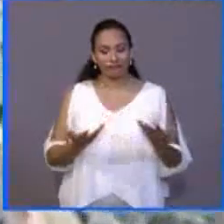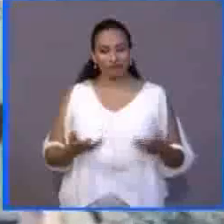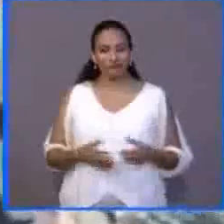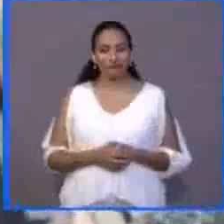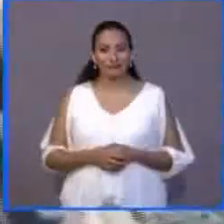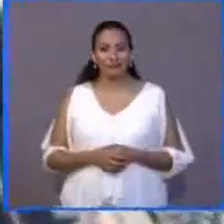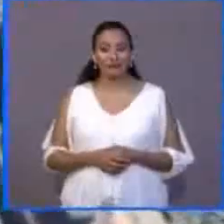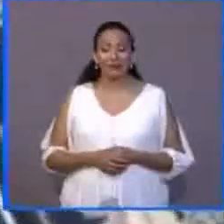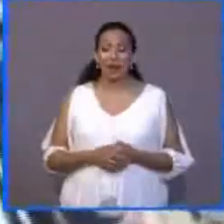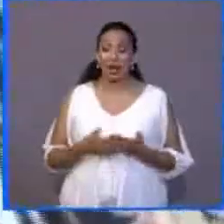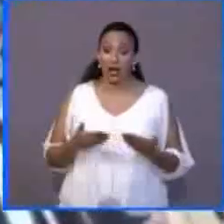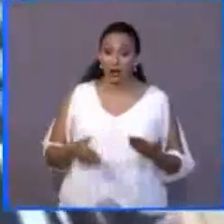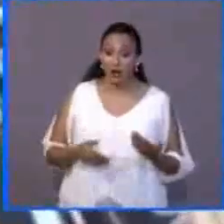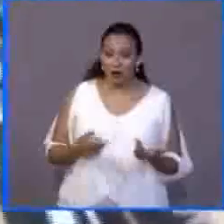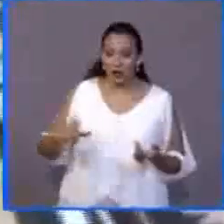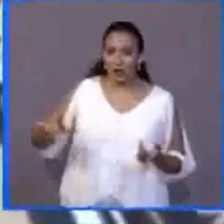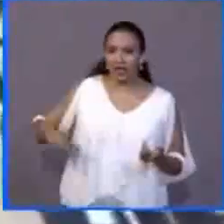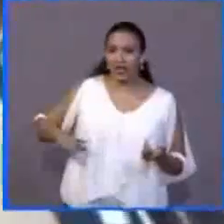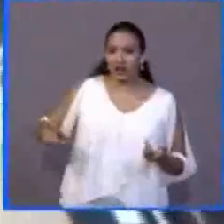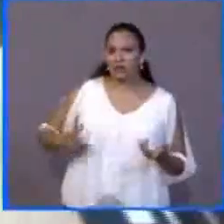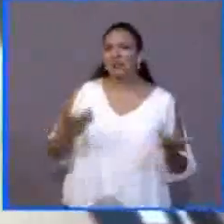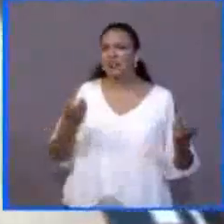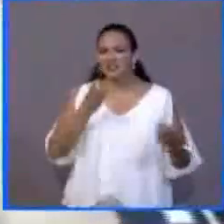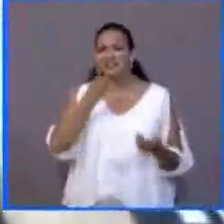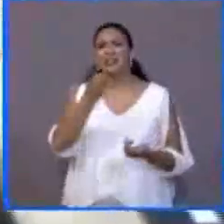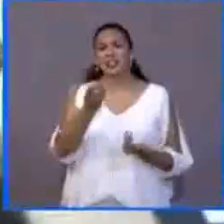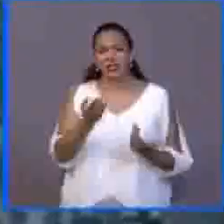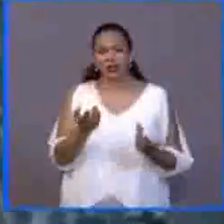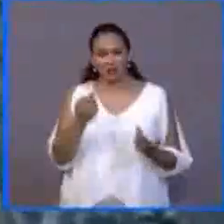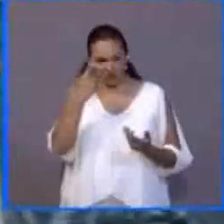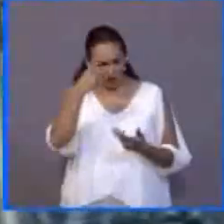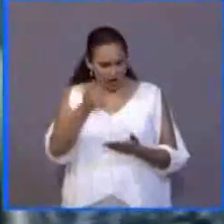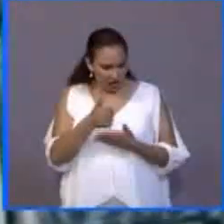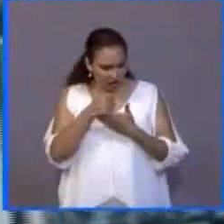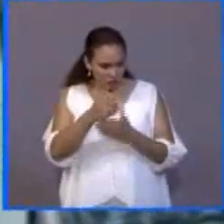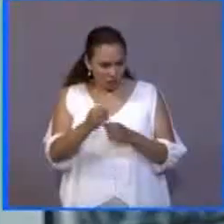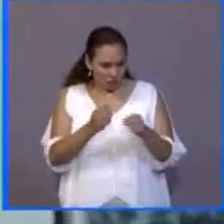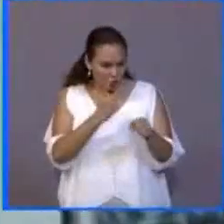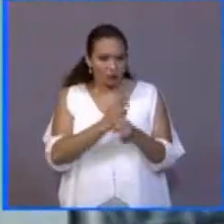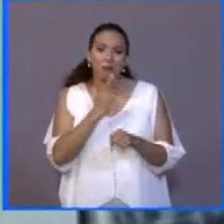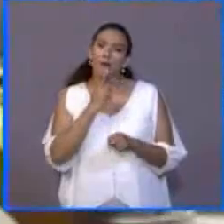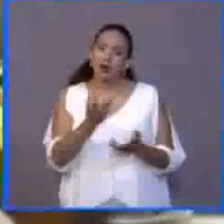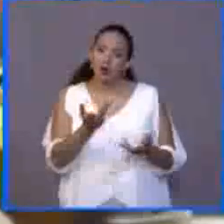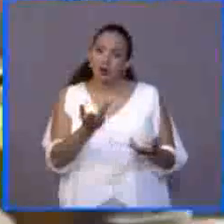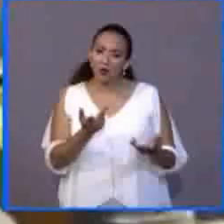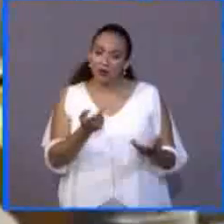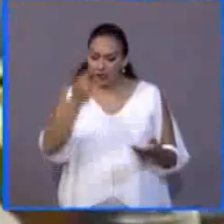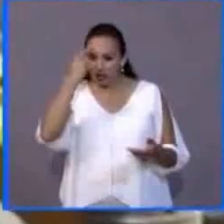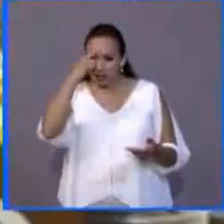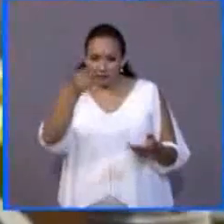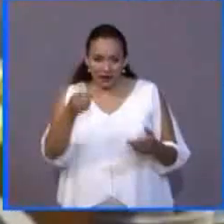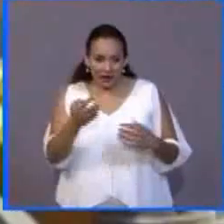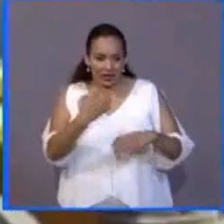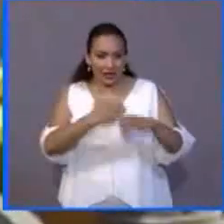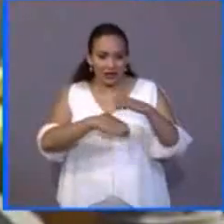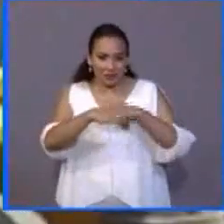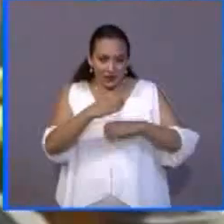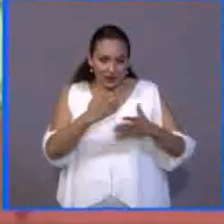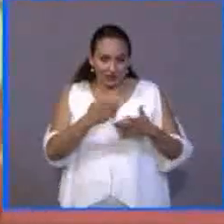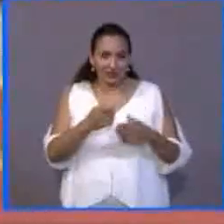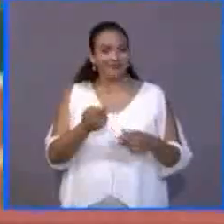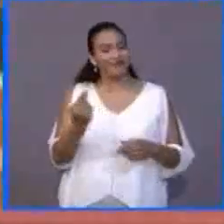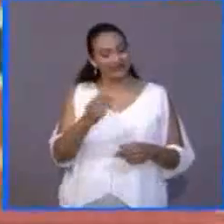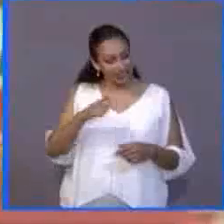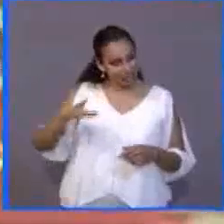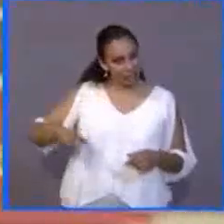Americana. Mencionó que la respuesta del gobierno para impulsar nuevas oportunidades en el comercio global y la adaptación empresarial serán clave